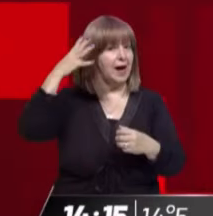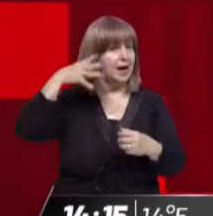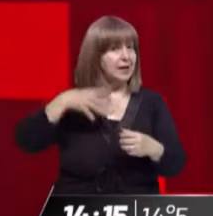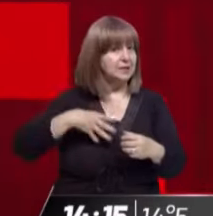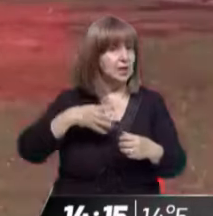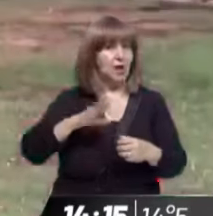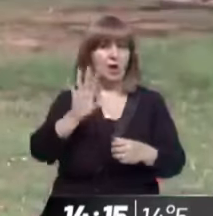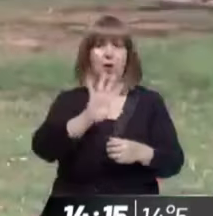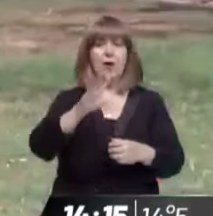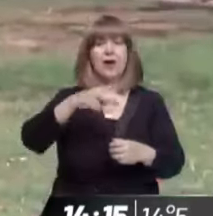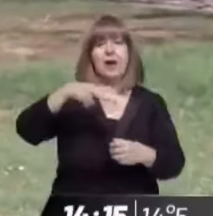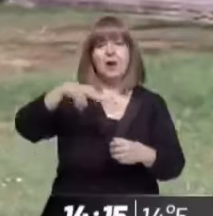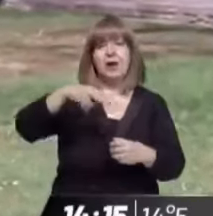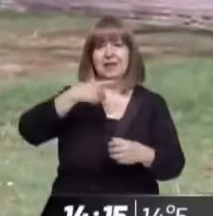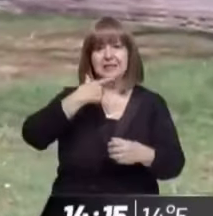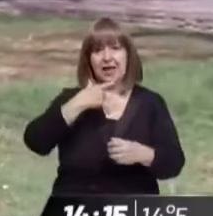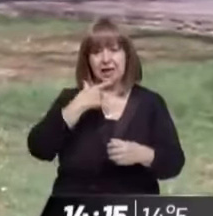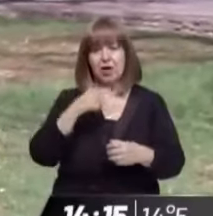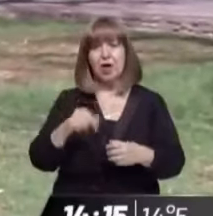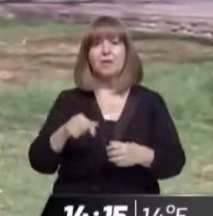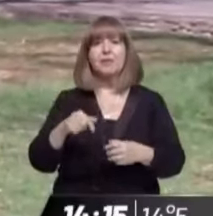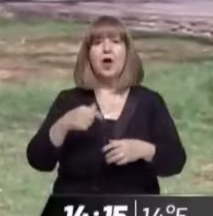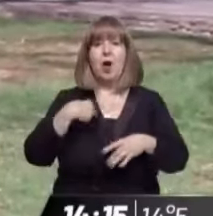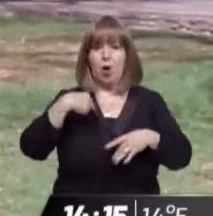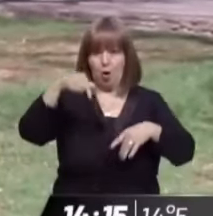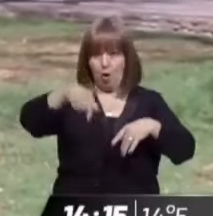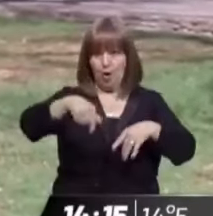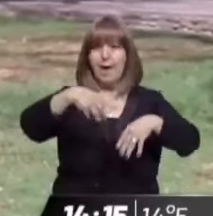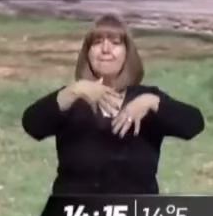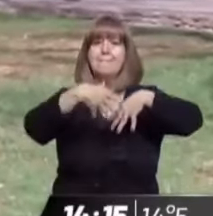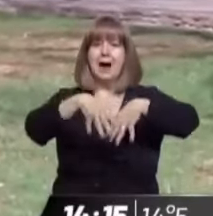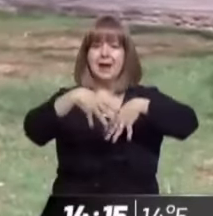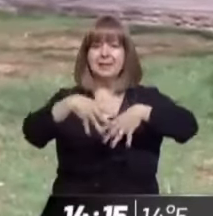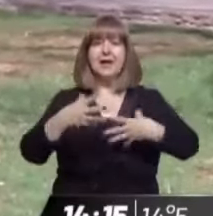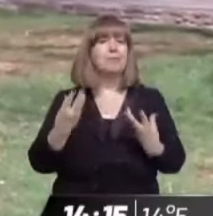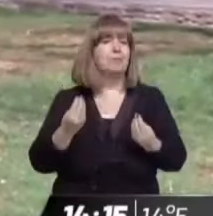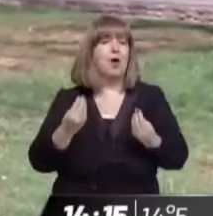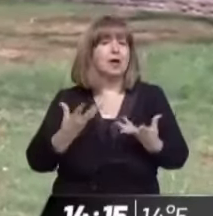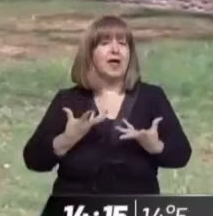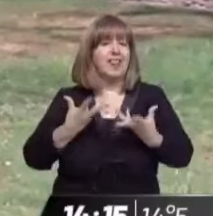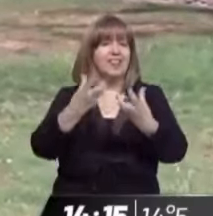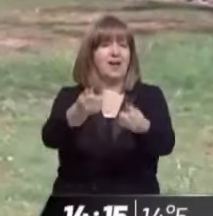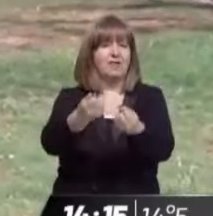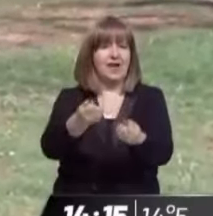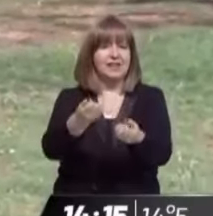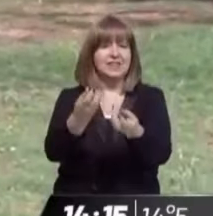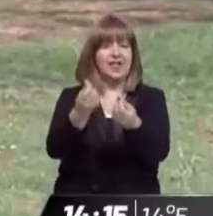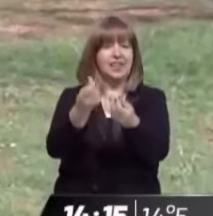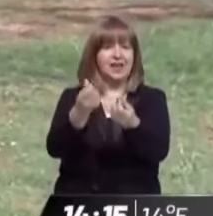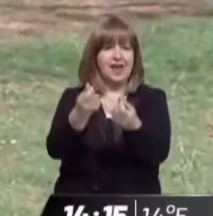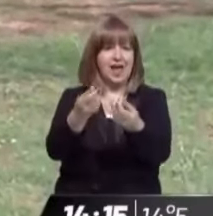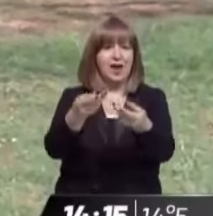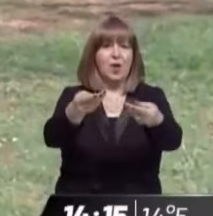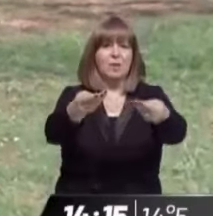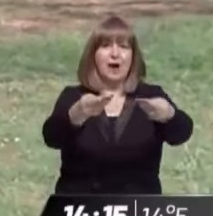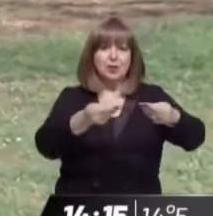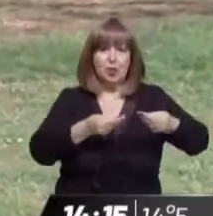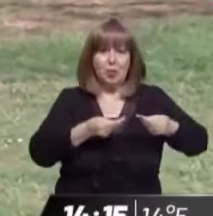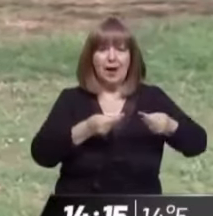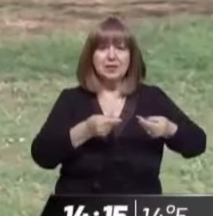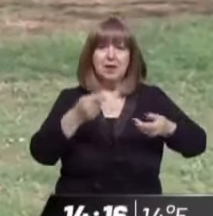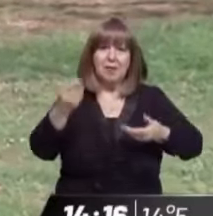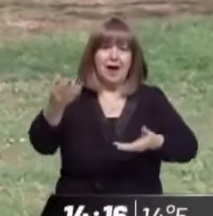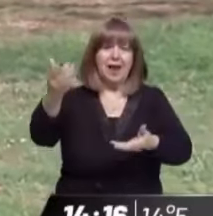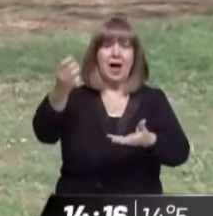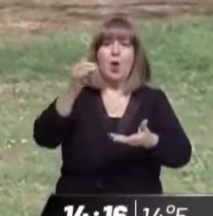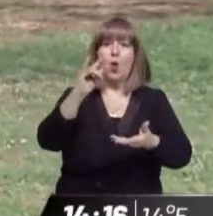No, es Sergio, ¿qué tal nuevamente? En el día de la marcha en defensa al financiamiento de la educación pública, surgen